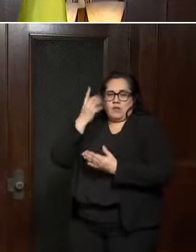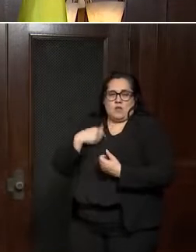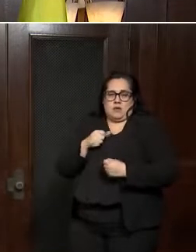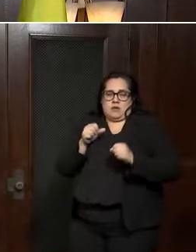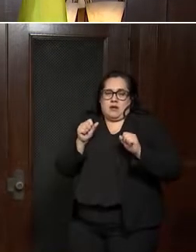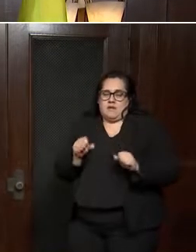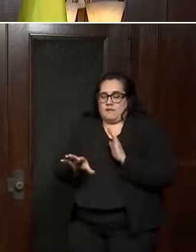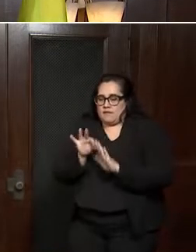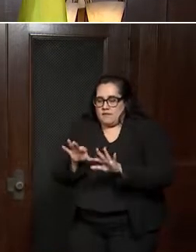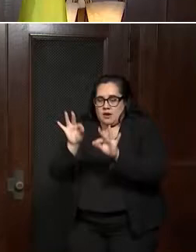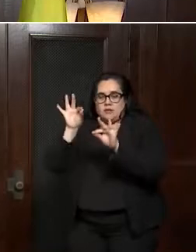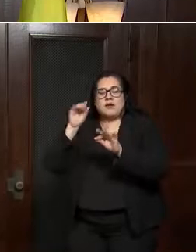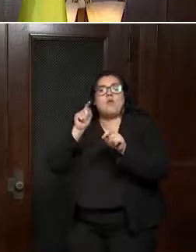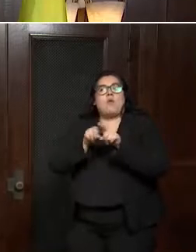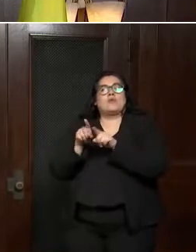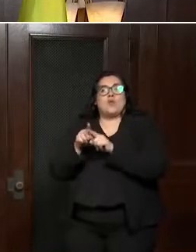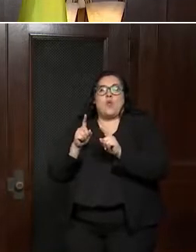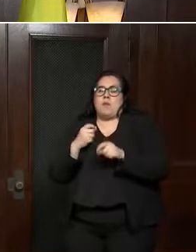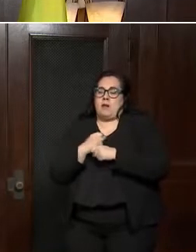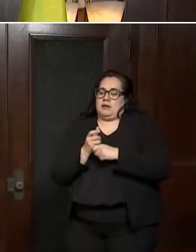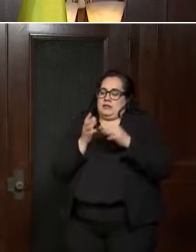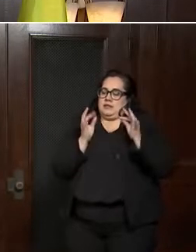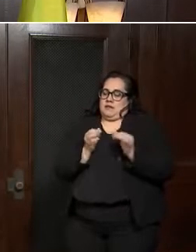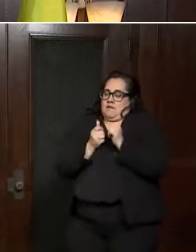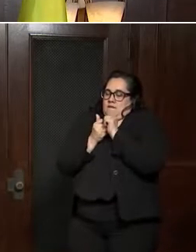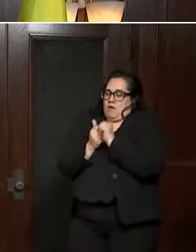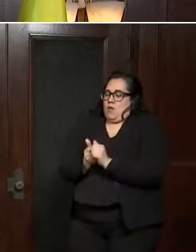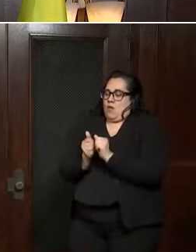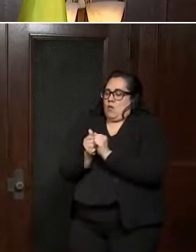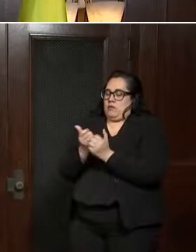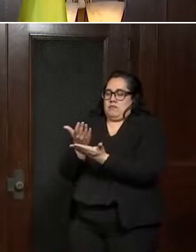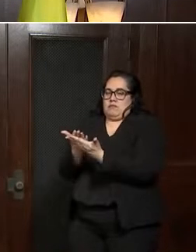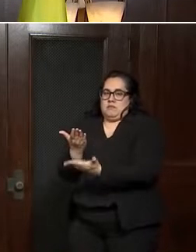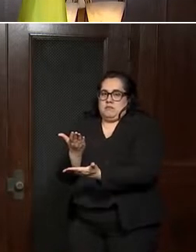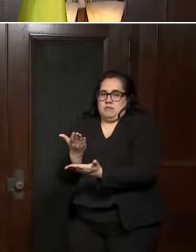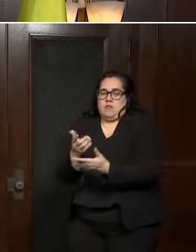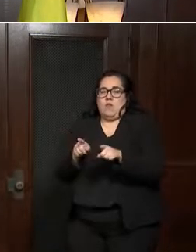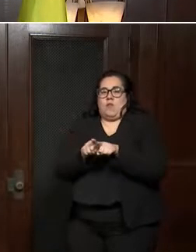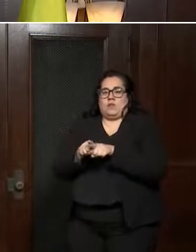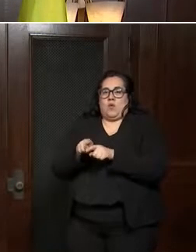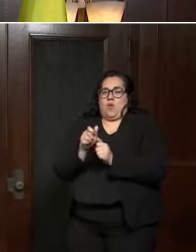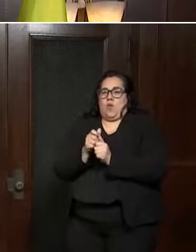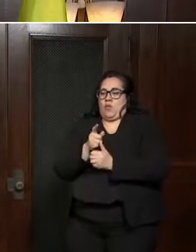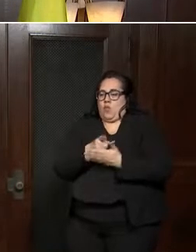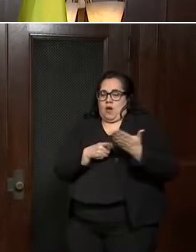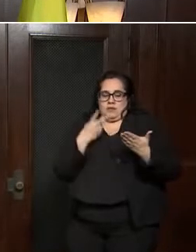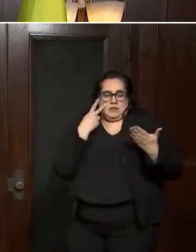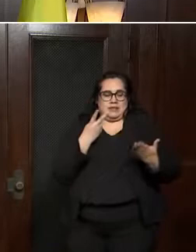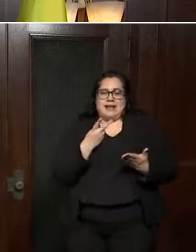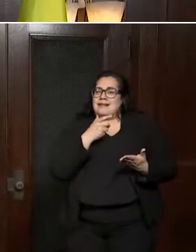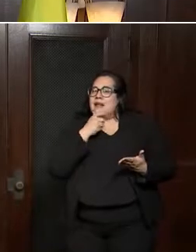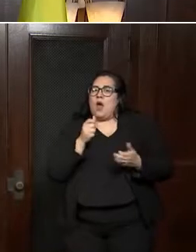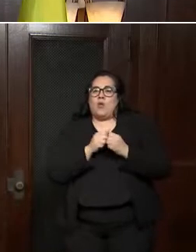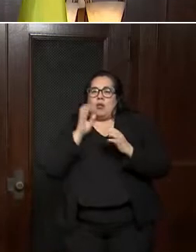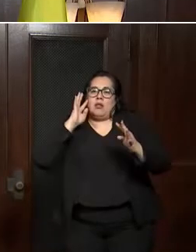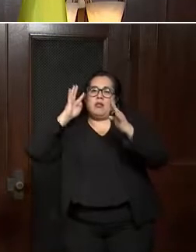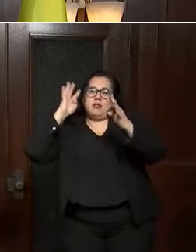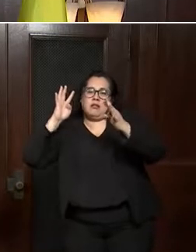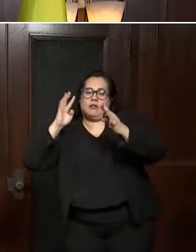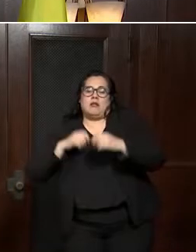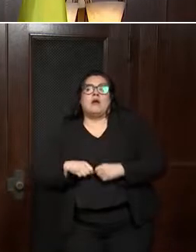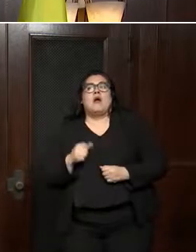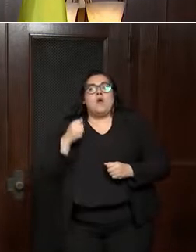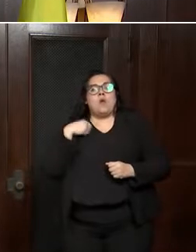podemos encontrar y tomamos decisiones con hechos y datos, no con ficciones. Seguimos